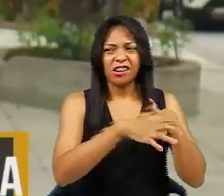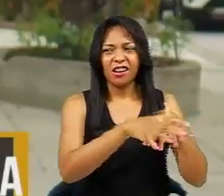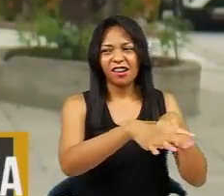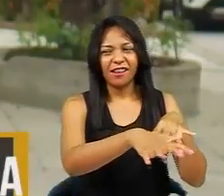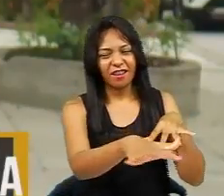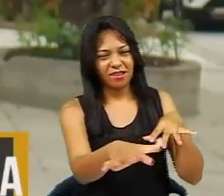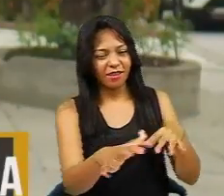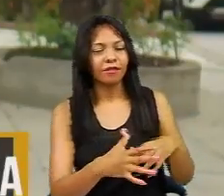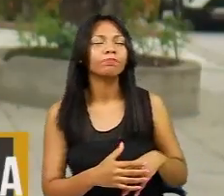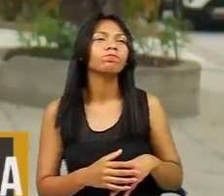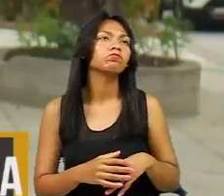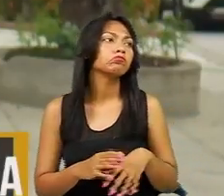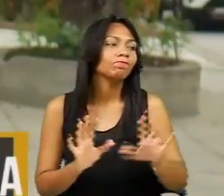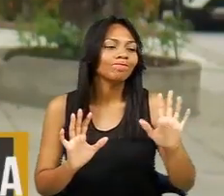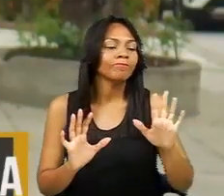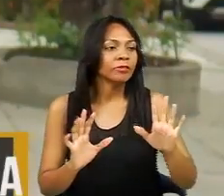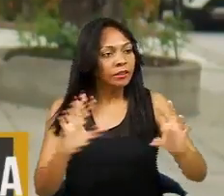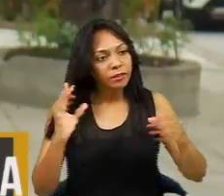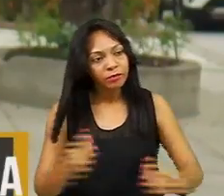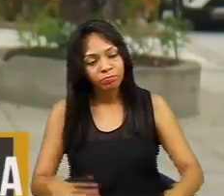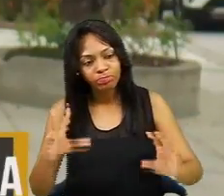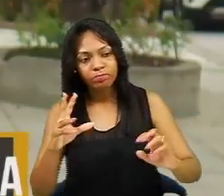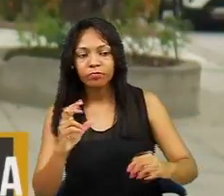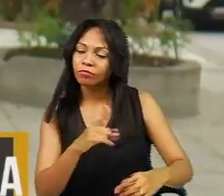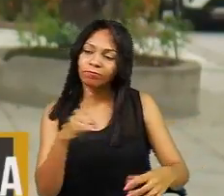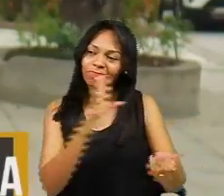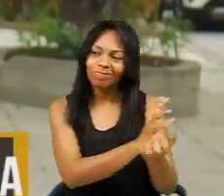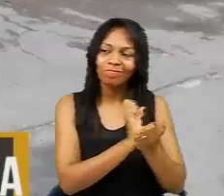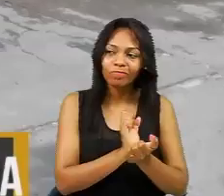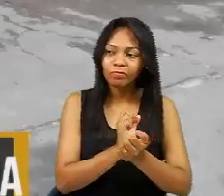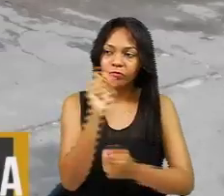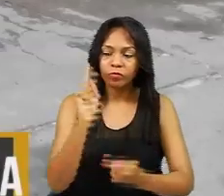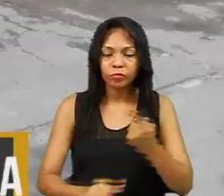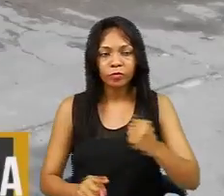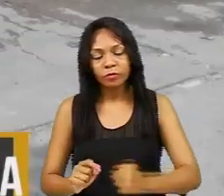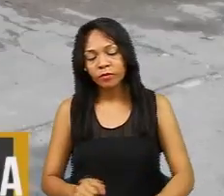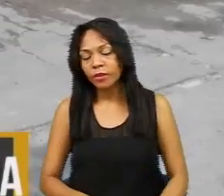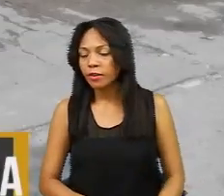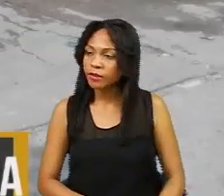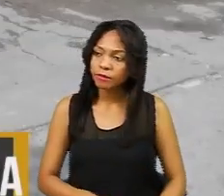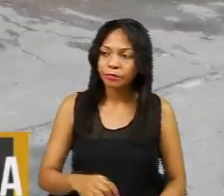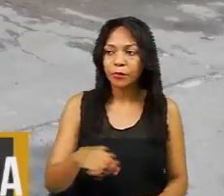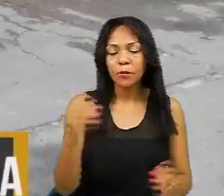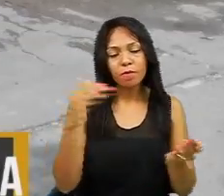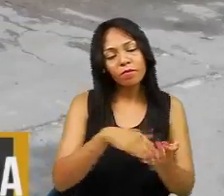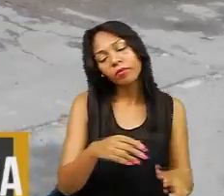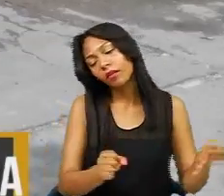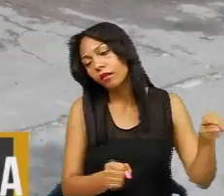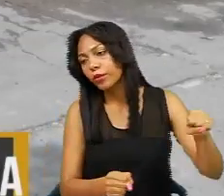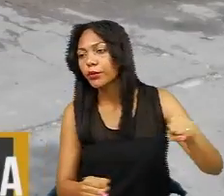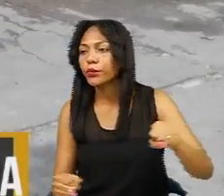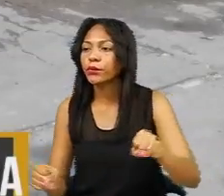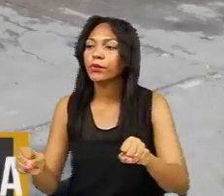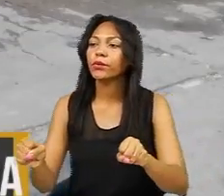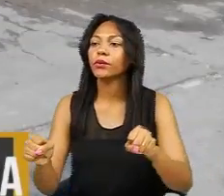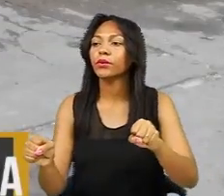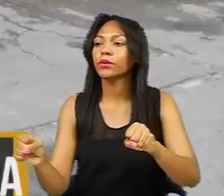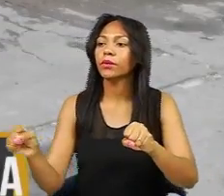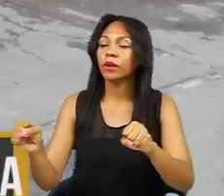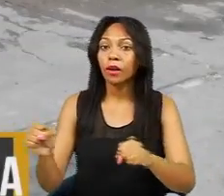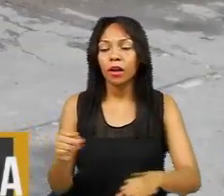Desafortunadamente no se le pudo dar captura. Sin embargo, cuando los policiales iban regresando hacia su